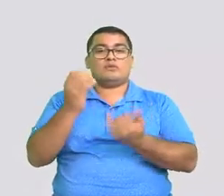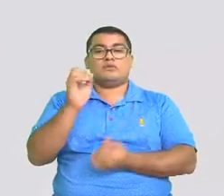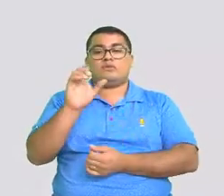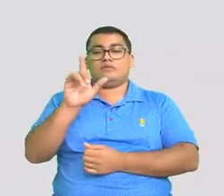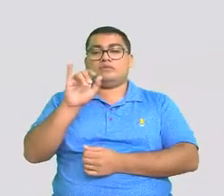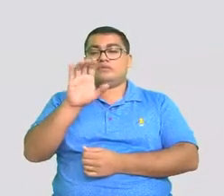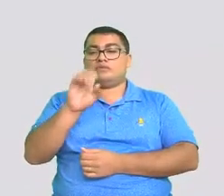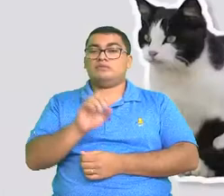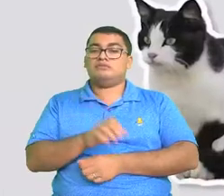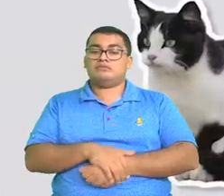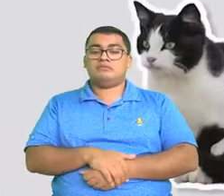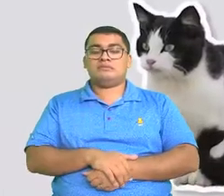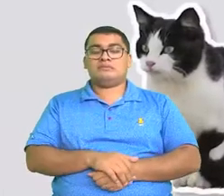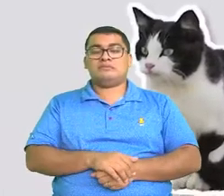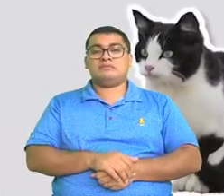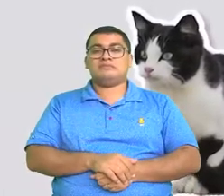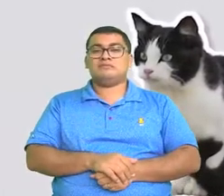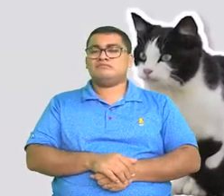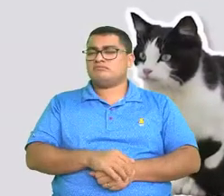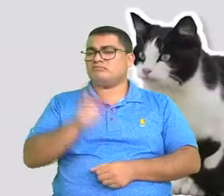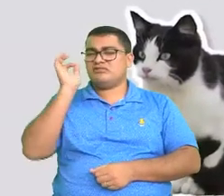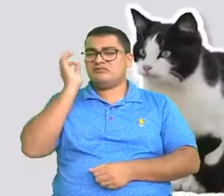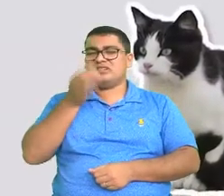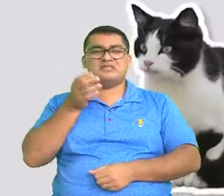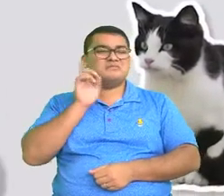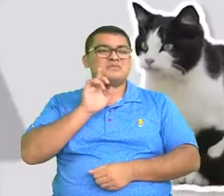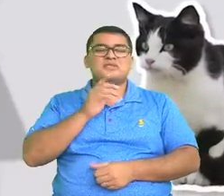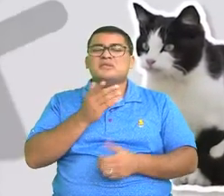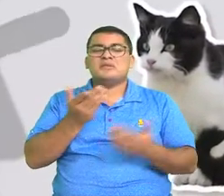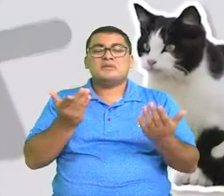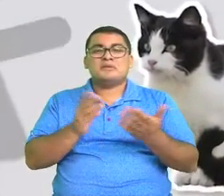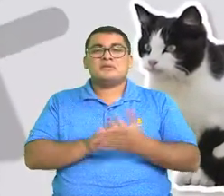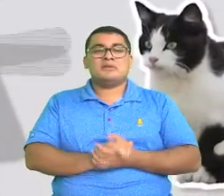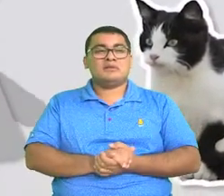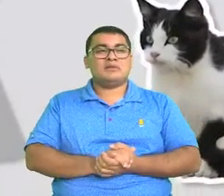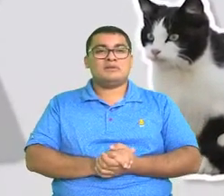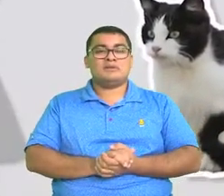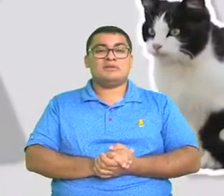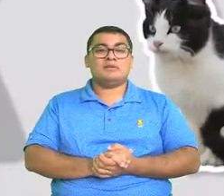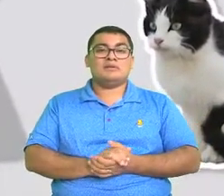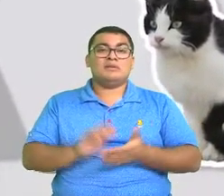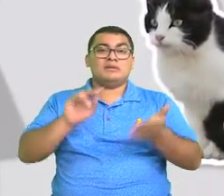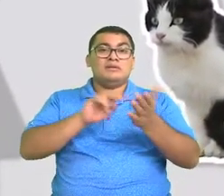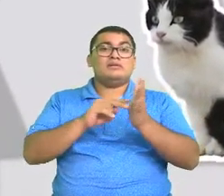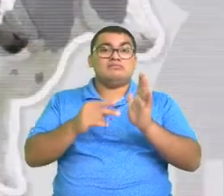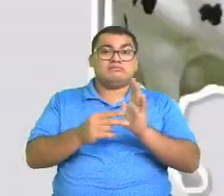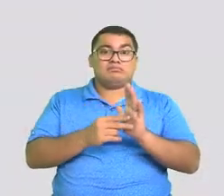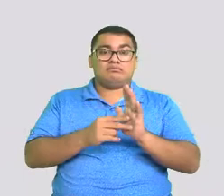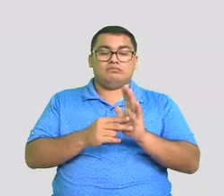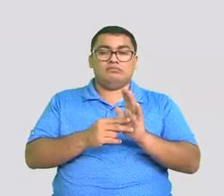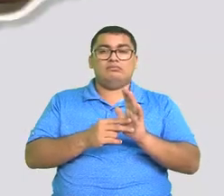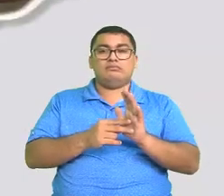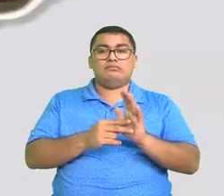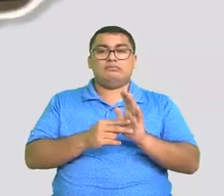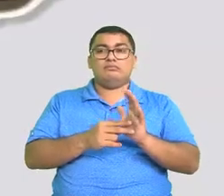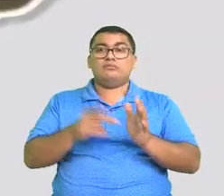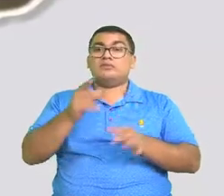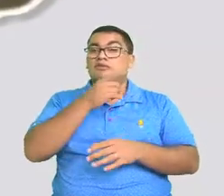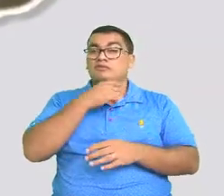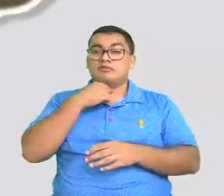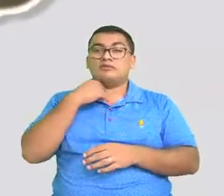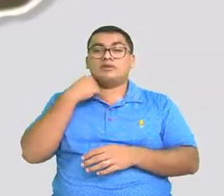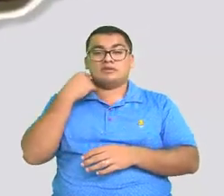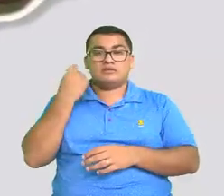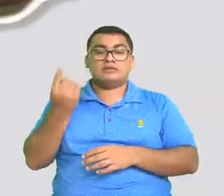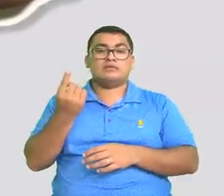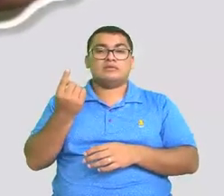puede hacer daño la leche. Esas son falsas creencias, doctor. Pues yo pienso de que no son falsas creencias tan así arraigadas al 100%, porque